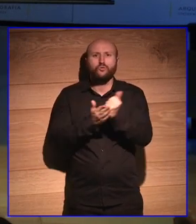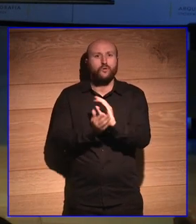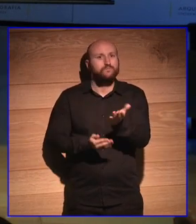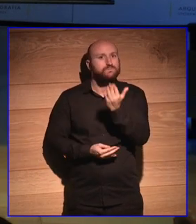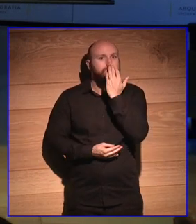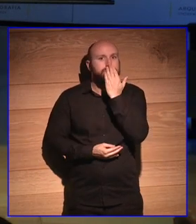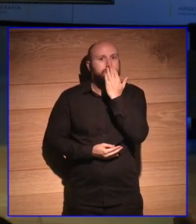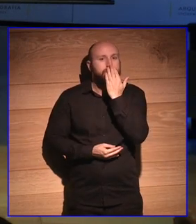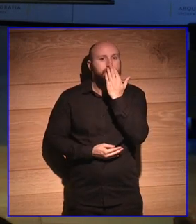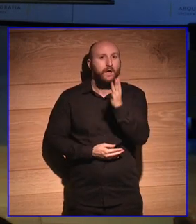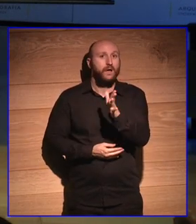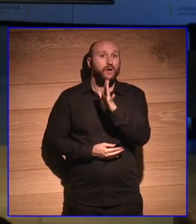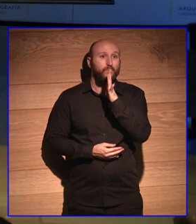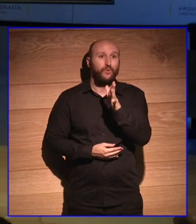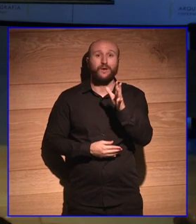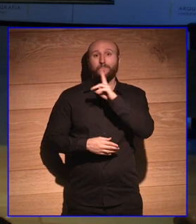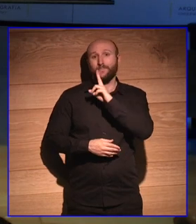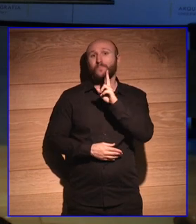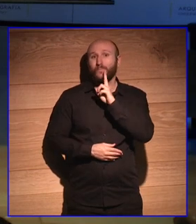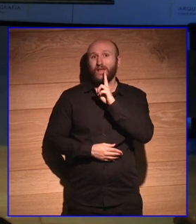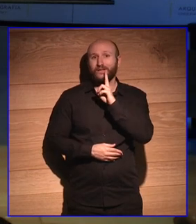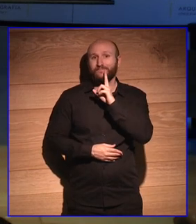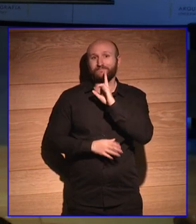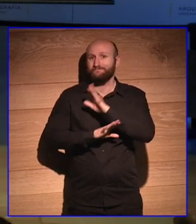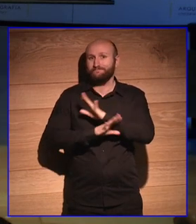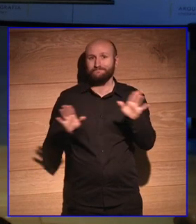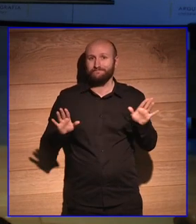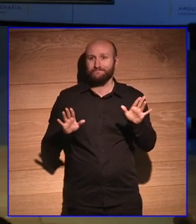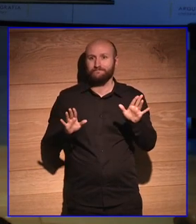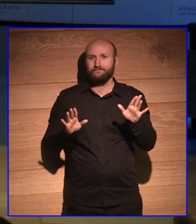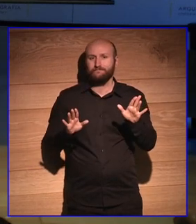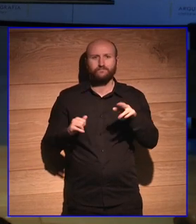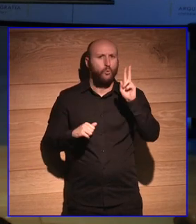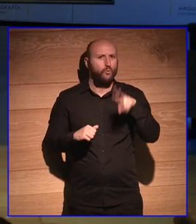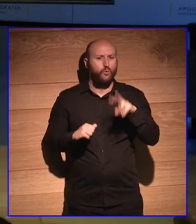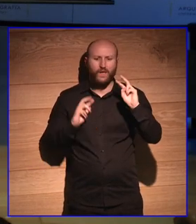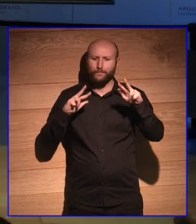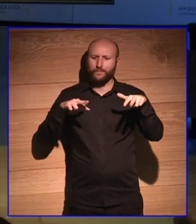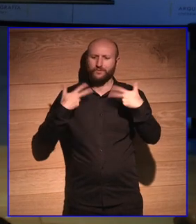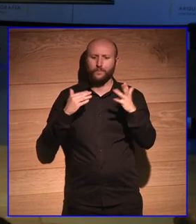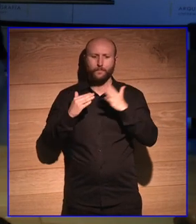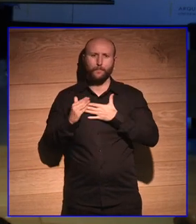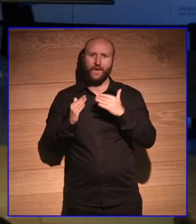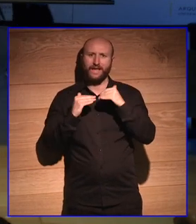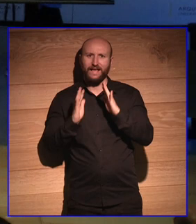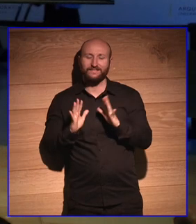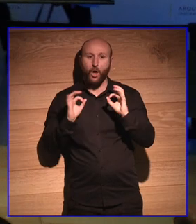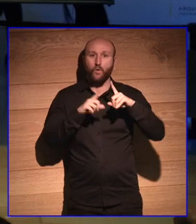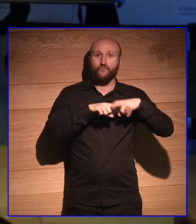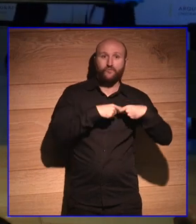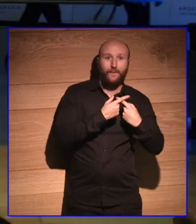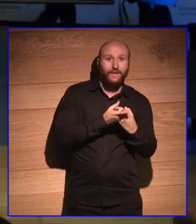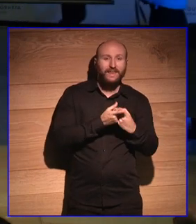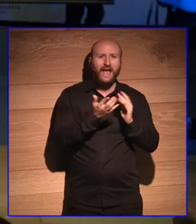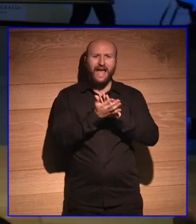silenciamiento por parte de manuel a la madre de la compositora que jamás permitió que en su casa y entre sus entre sus familiares